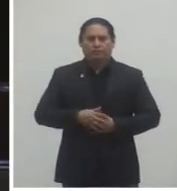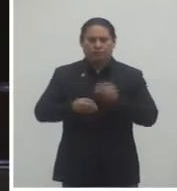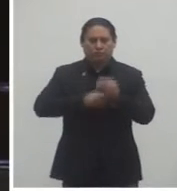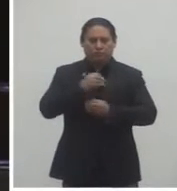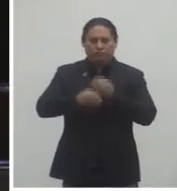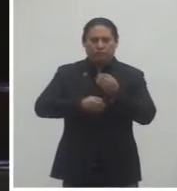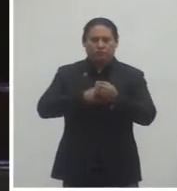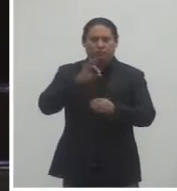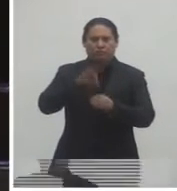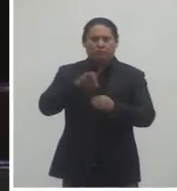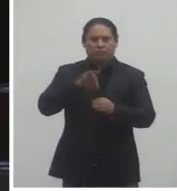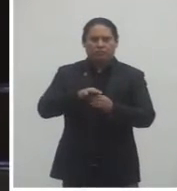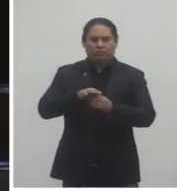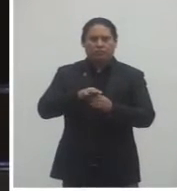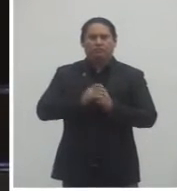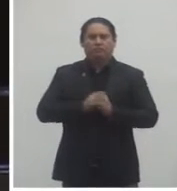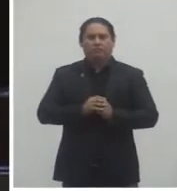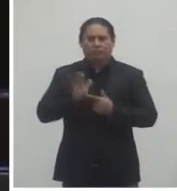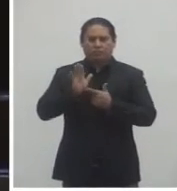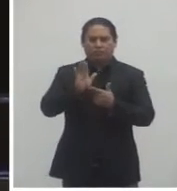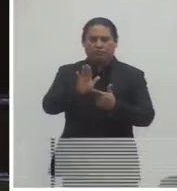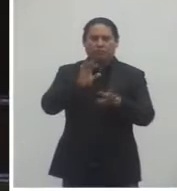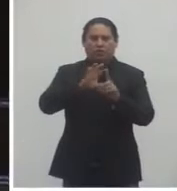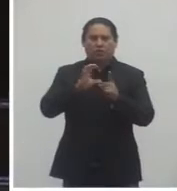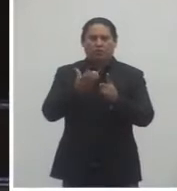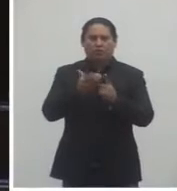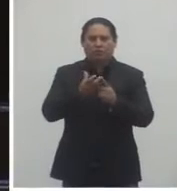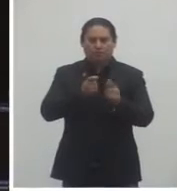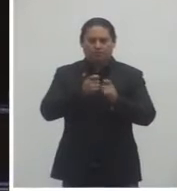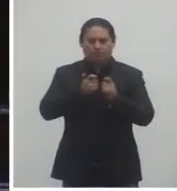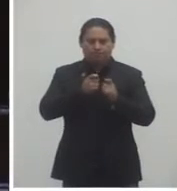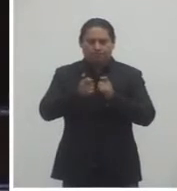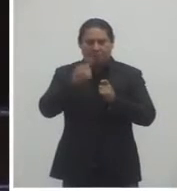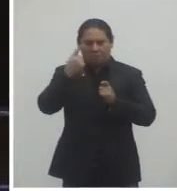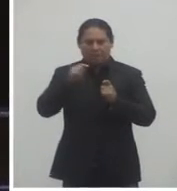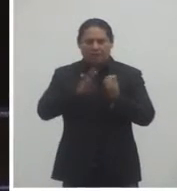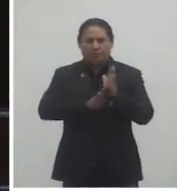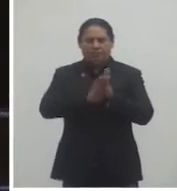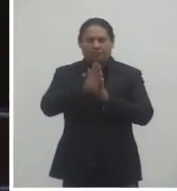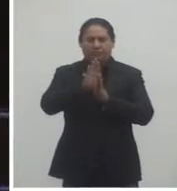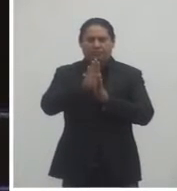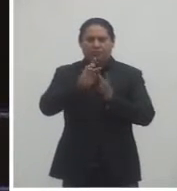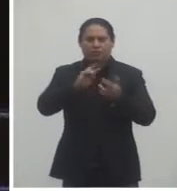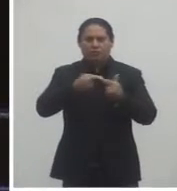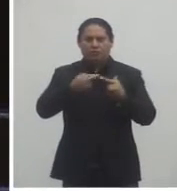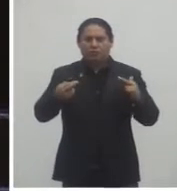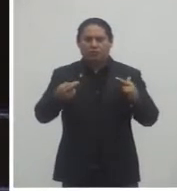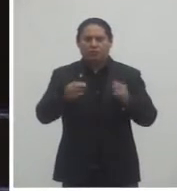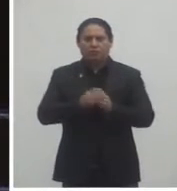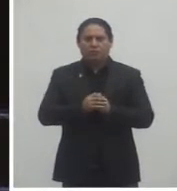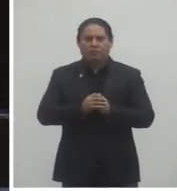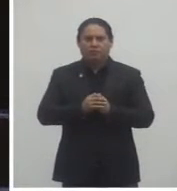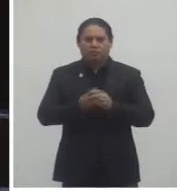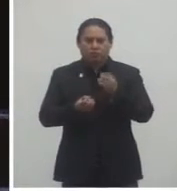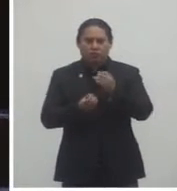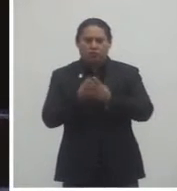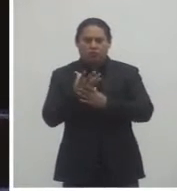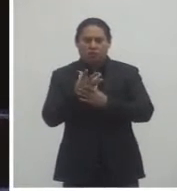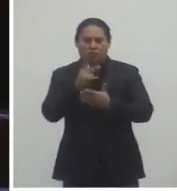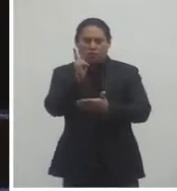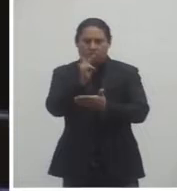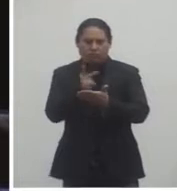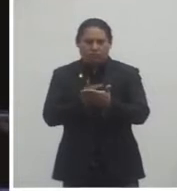Discusión y votación del dictamen que presenta la Comisión de Planeación para el Desarrollo en relativo a la actualización del Plan Estatal